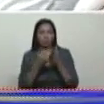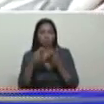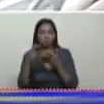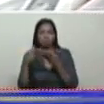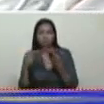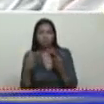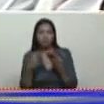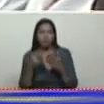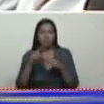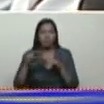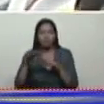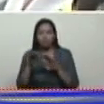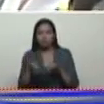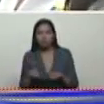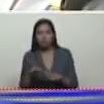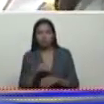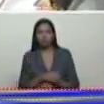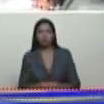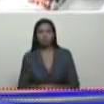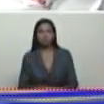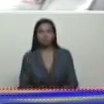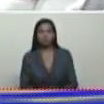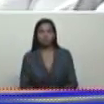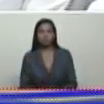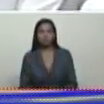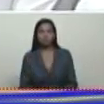hepatitis B, difteria, la antipolio,